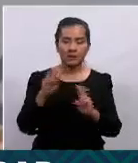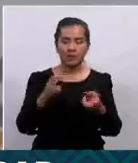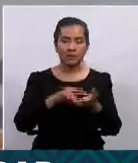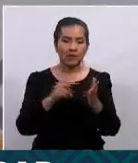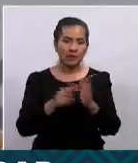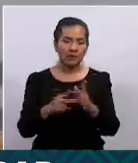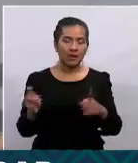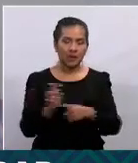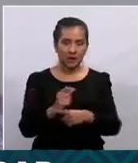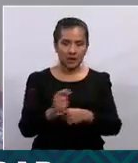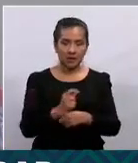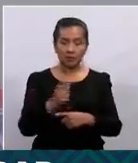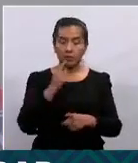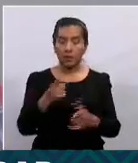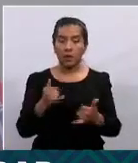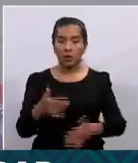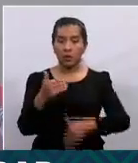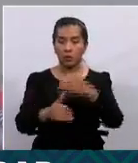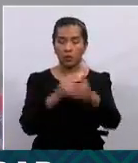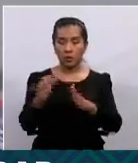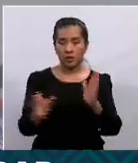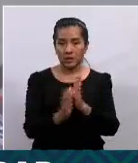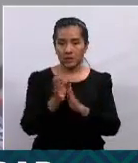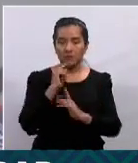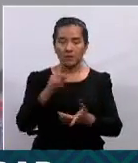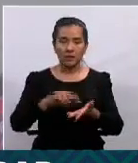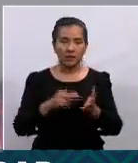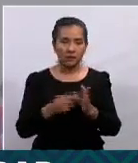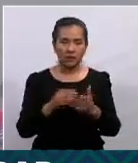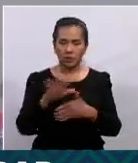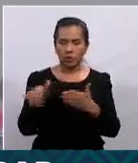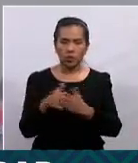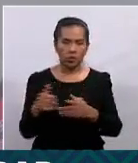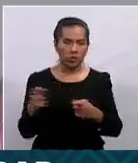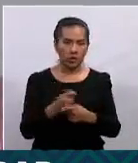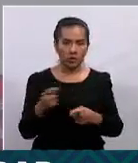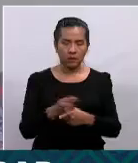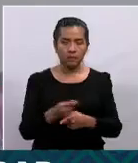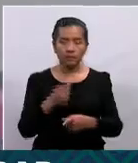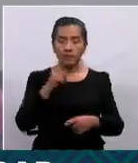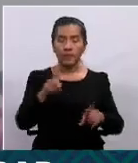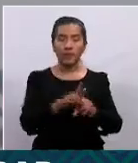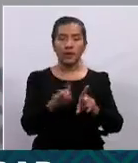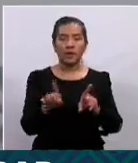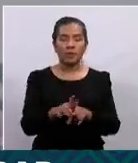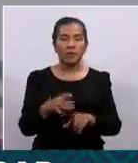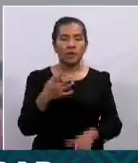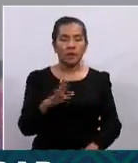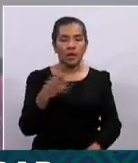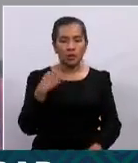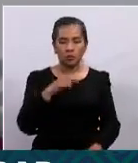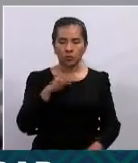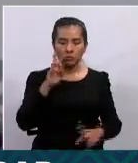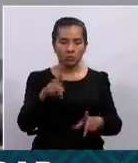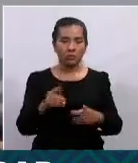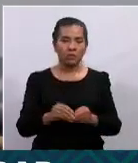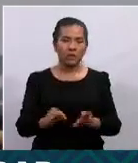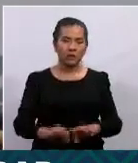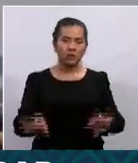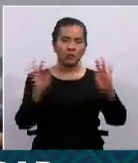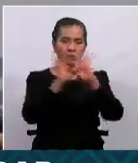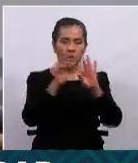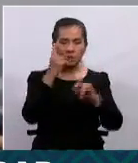coincidido en que este proceso en sal es netamente técnico hemos coincidir también que lo más importante es que luego del cumplimiento